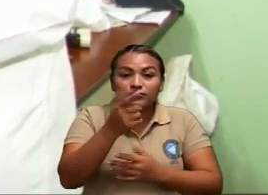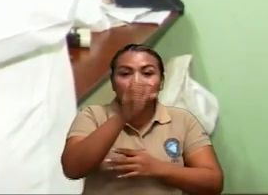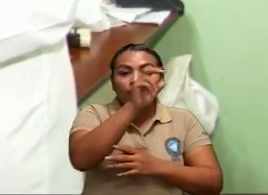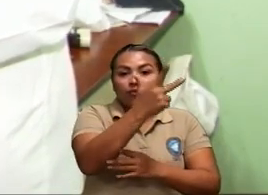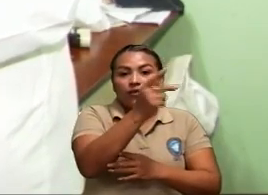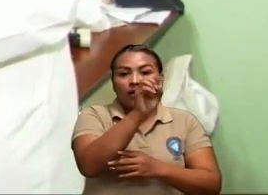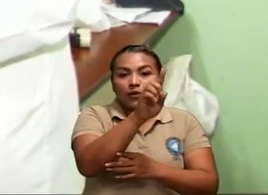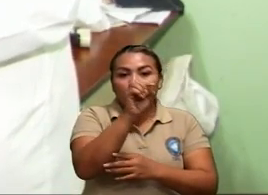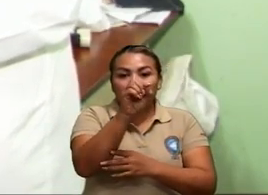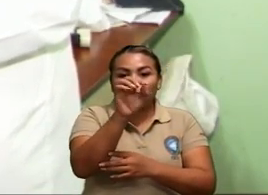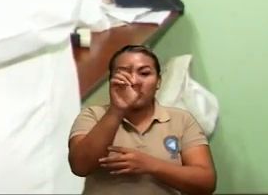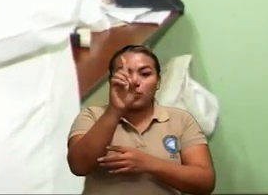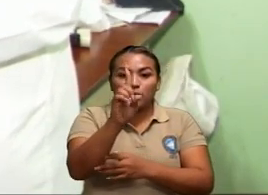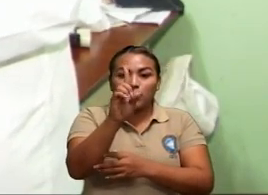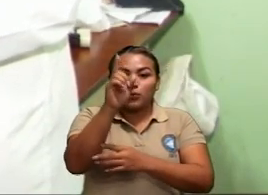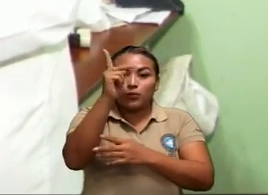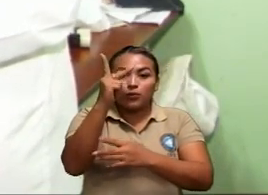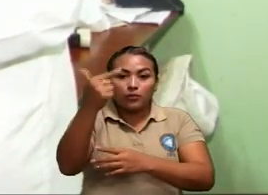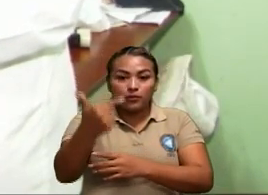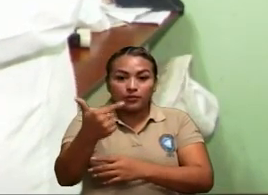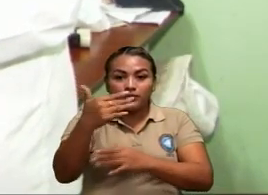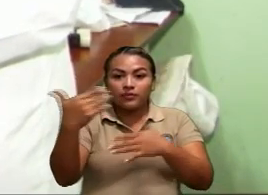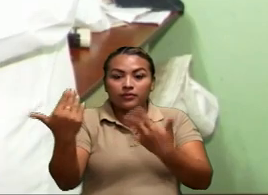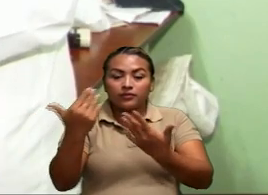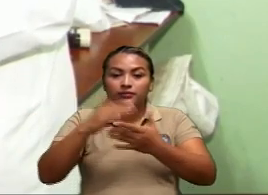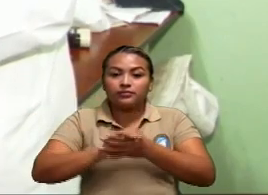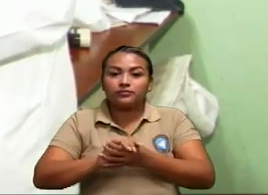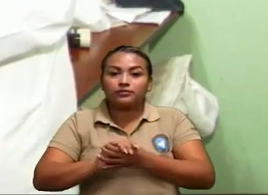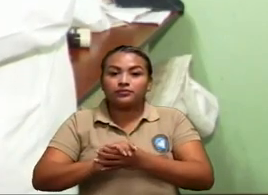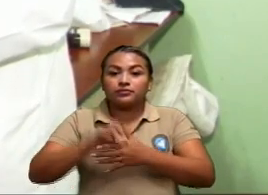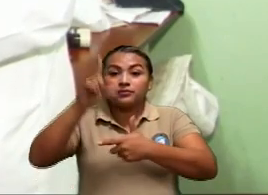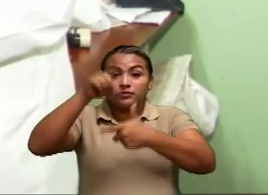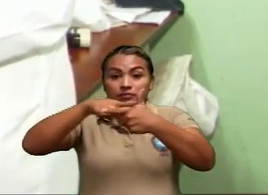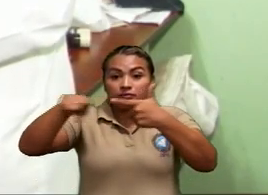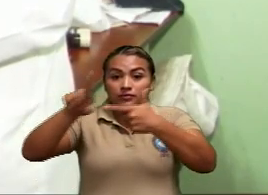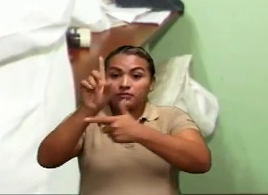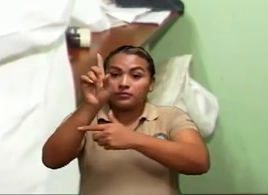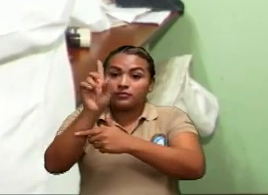81,8 kilos. 81,8 entre